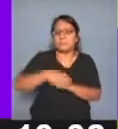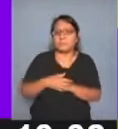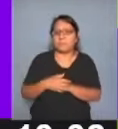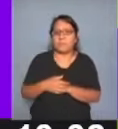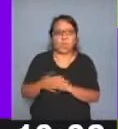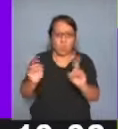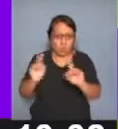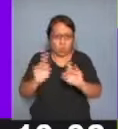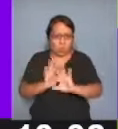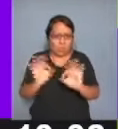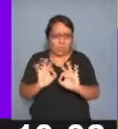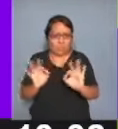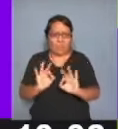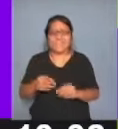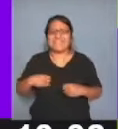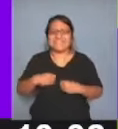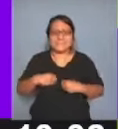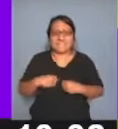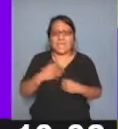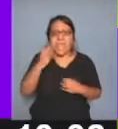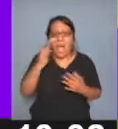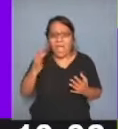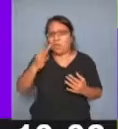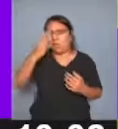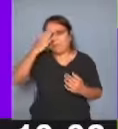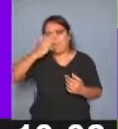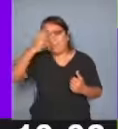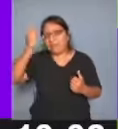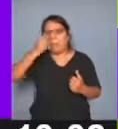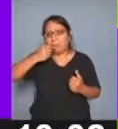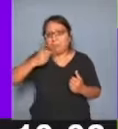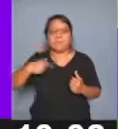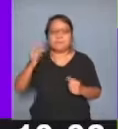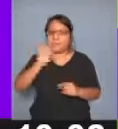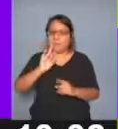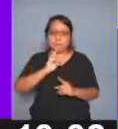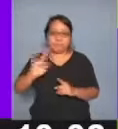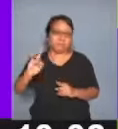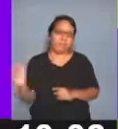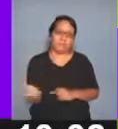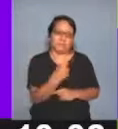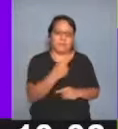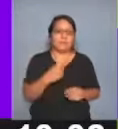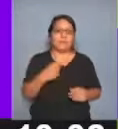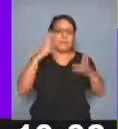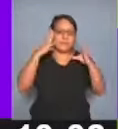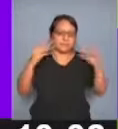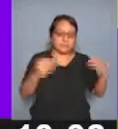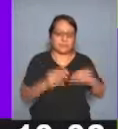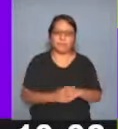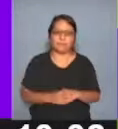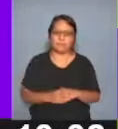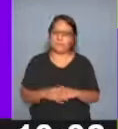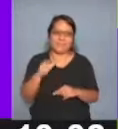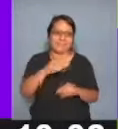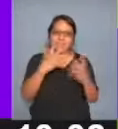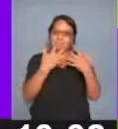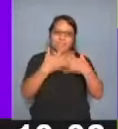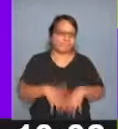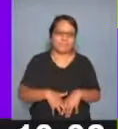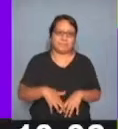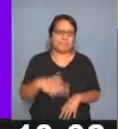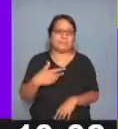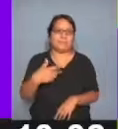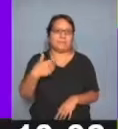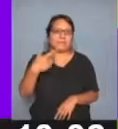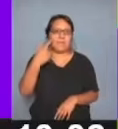No, presentando cualquier tipo de síntoma ya directamente te haces presente, por ejemplo, acá en el CEPAM y automáticamente te hacen el